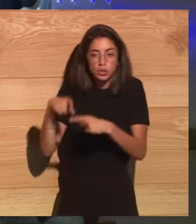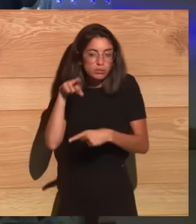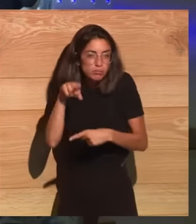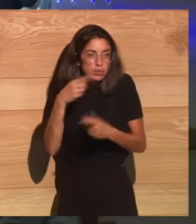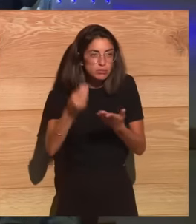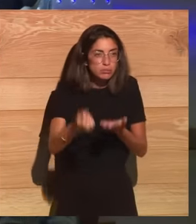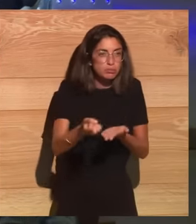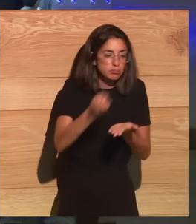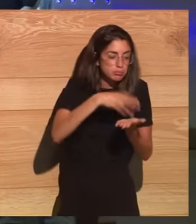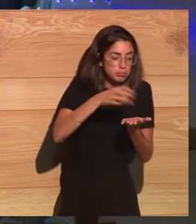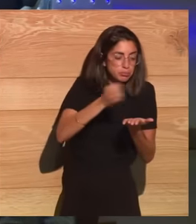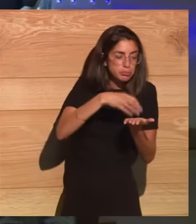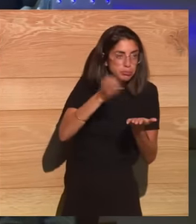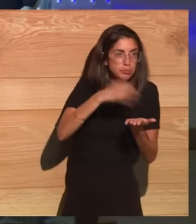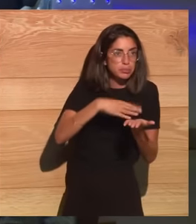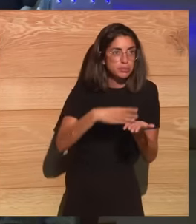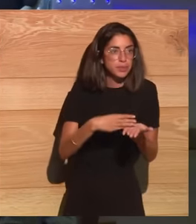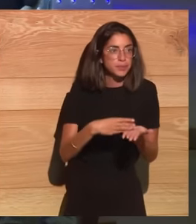sí. Hay